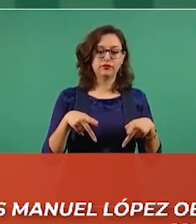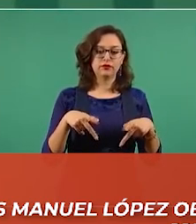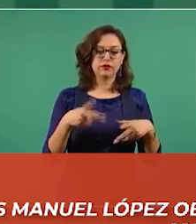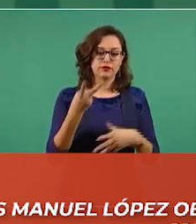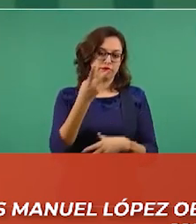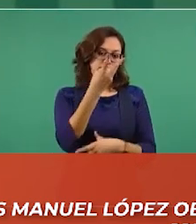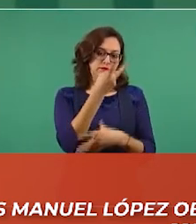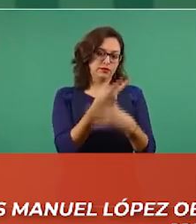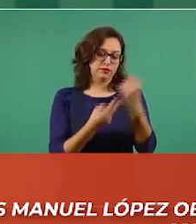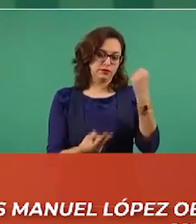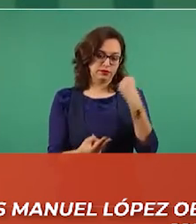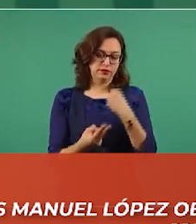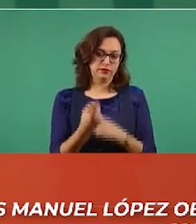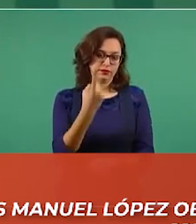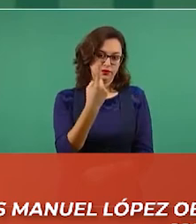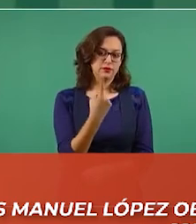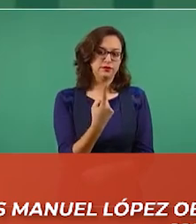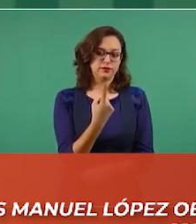las